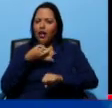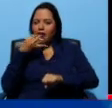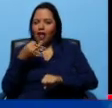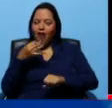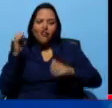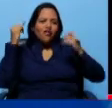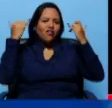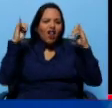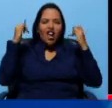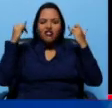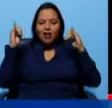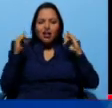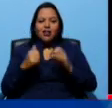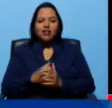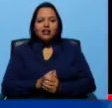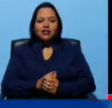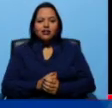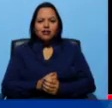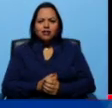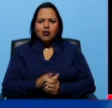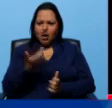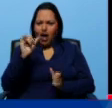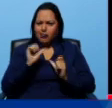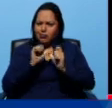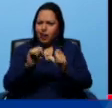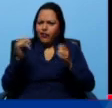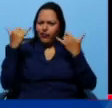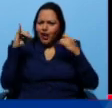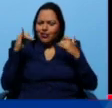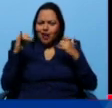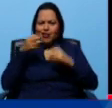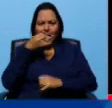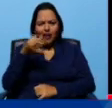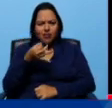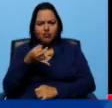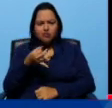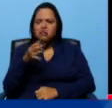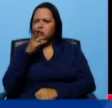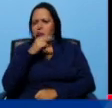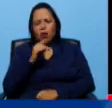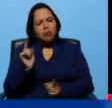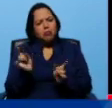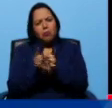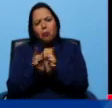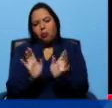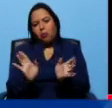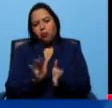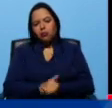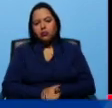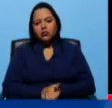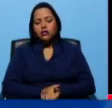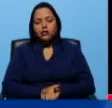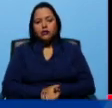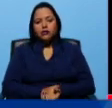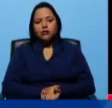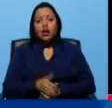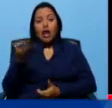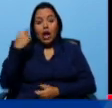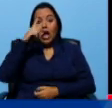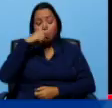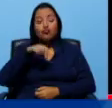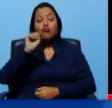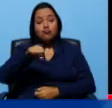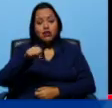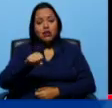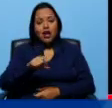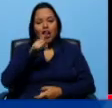matinés. ¿Todavía hay matinés? Casi no. En aquella época sí, esta es otra